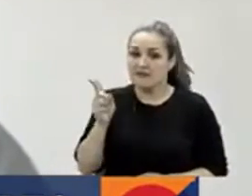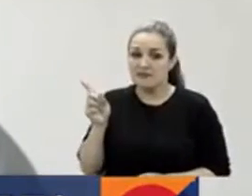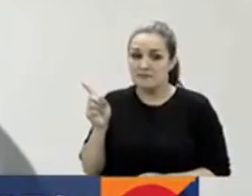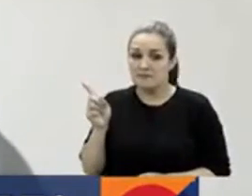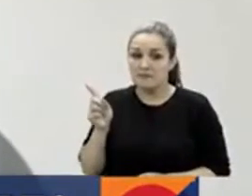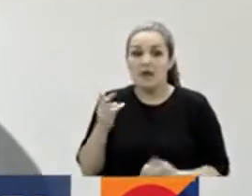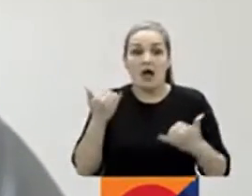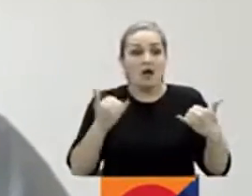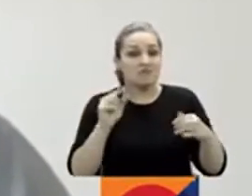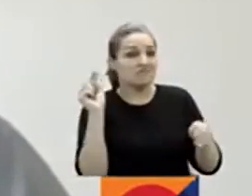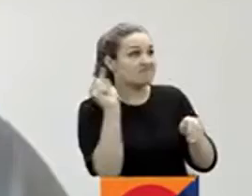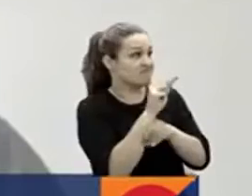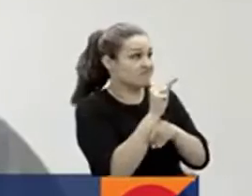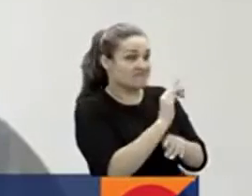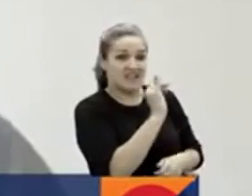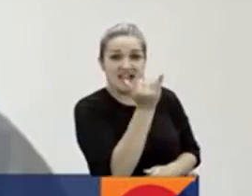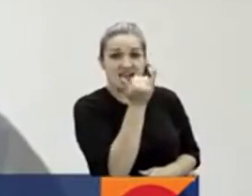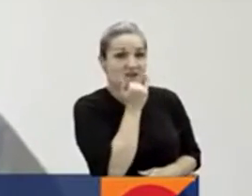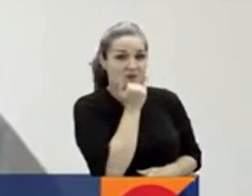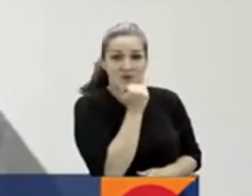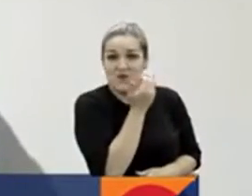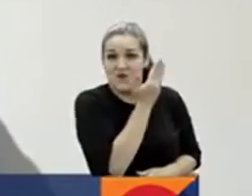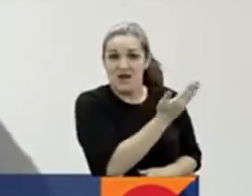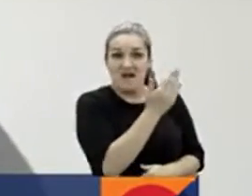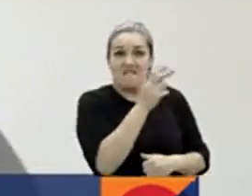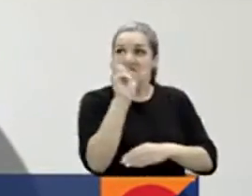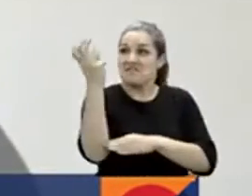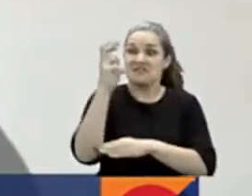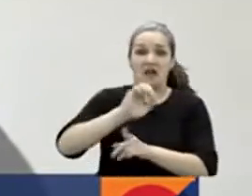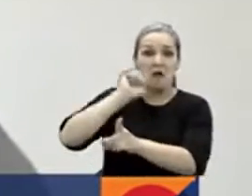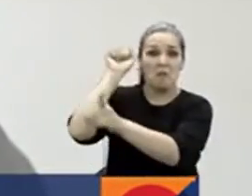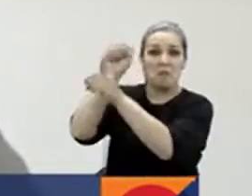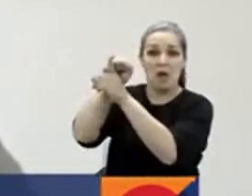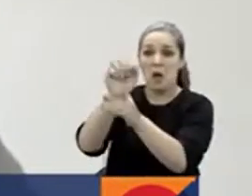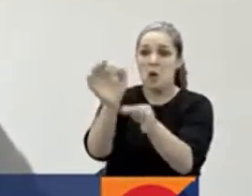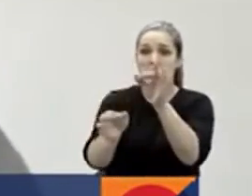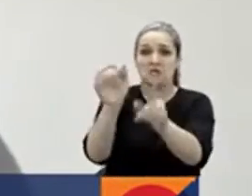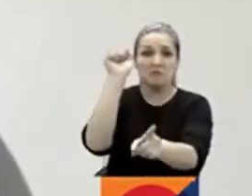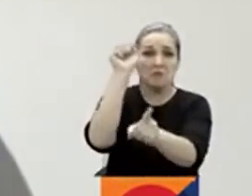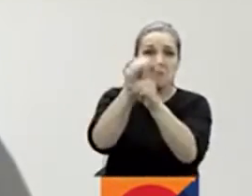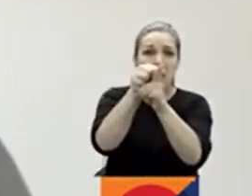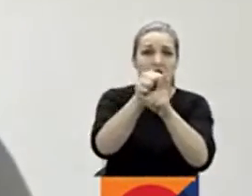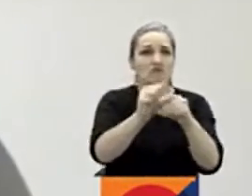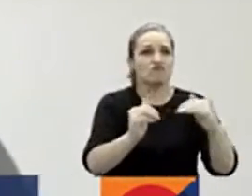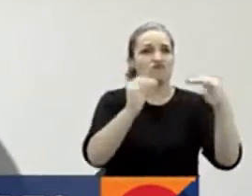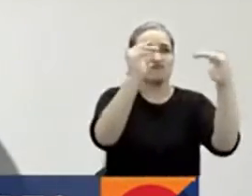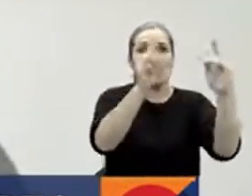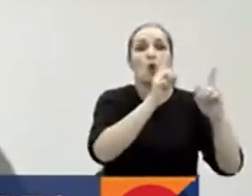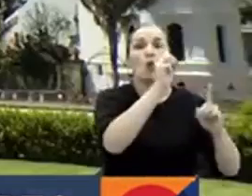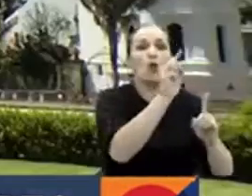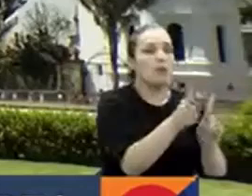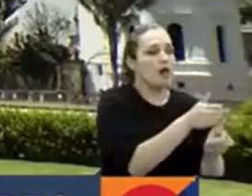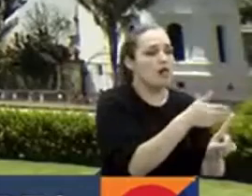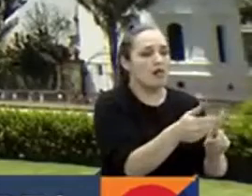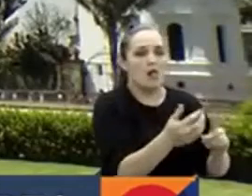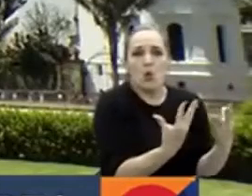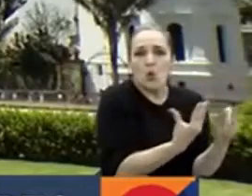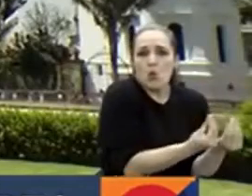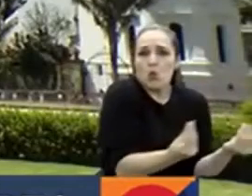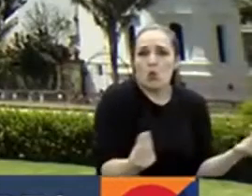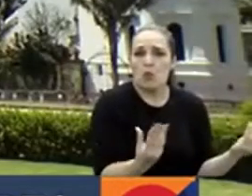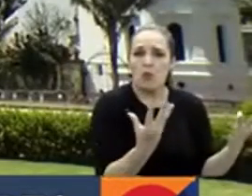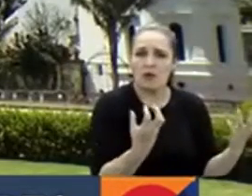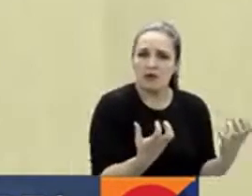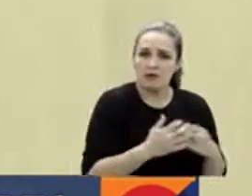a la justicia, no solamente a la fiscalía, también a jueces y magistrados. Todo por complacer grupos criminales. El gobierno